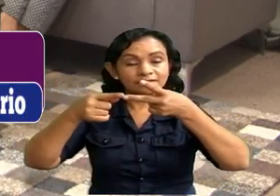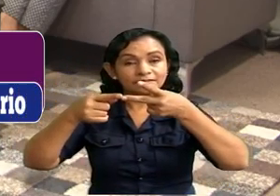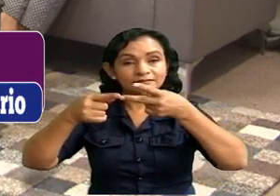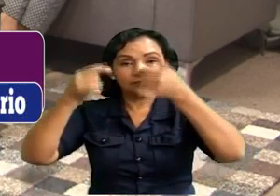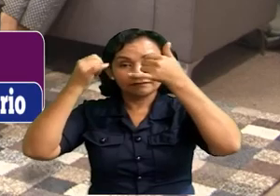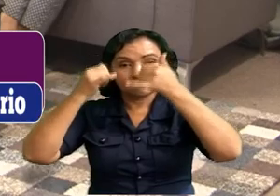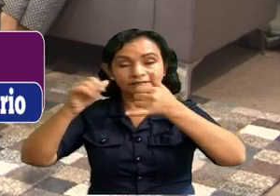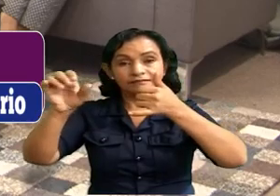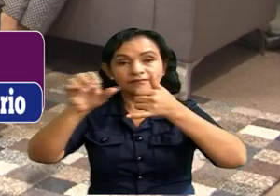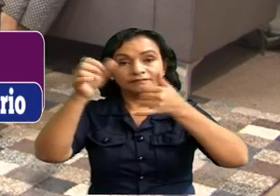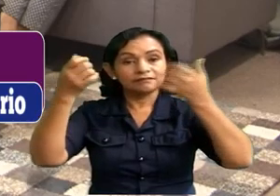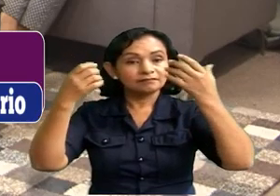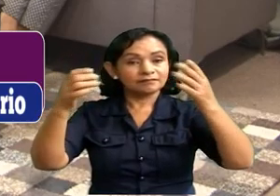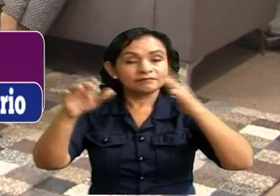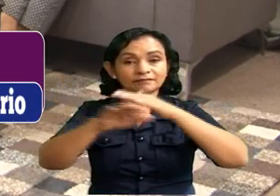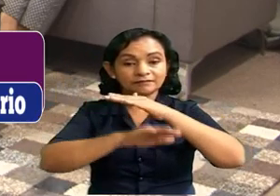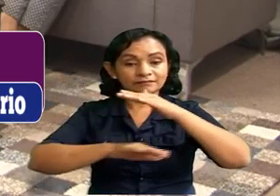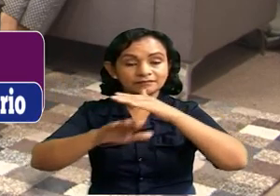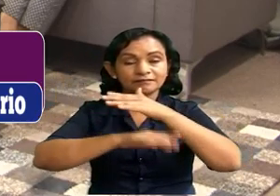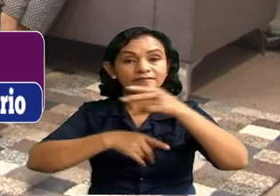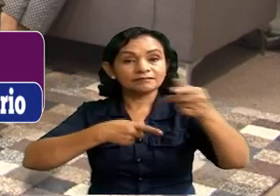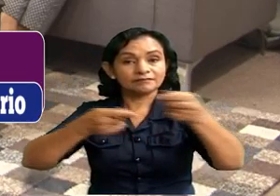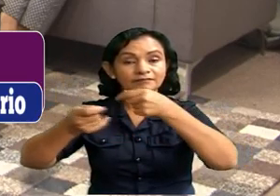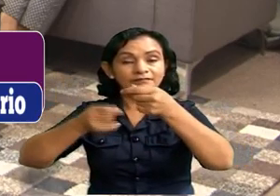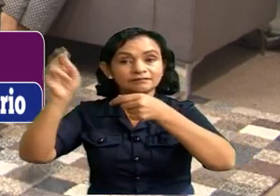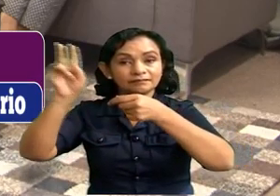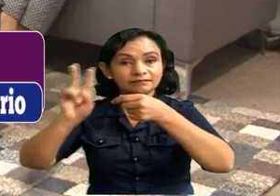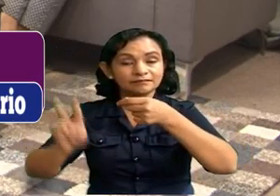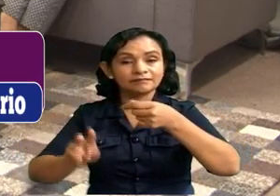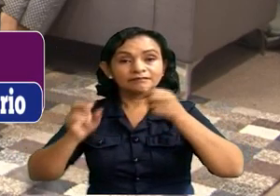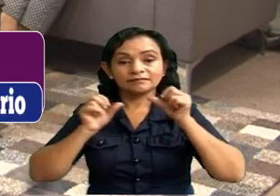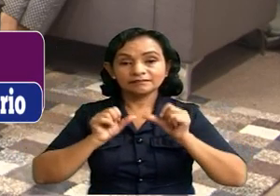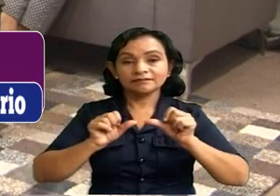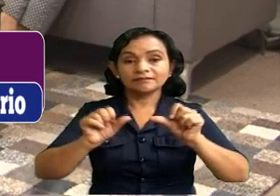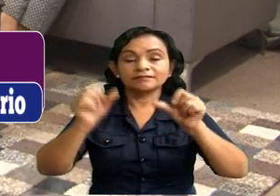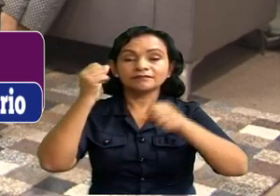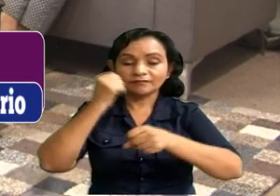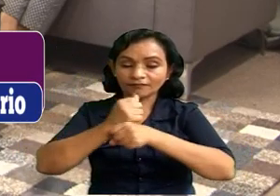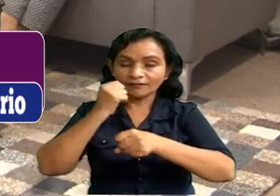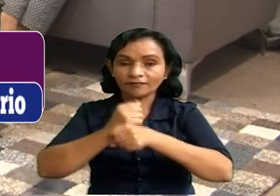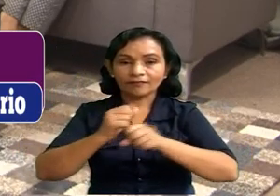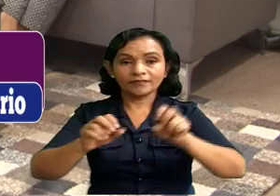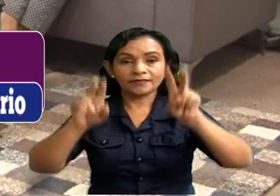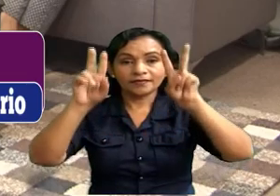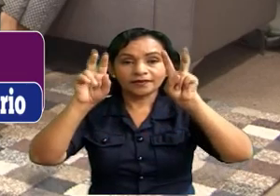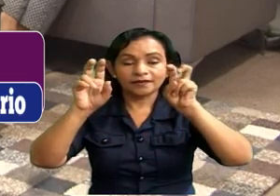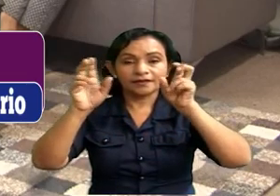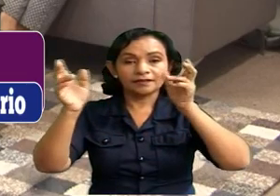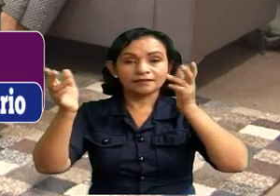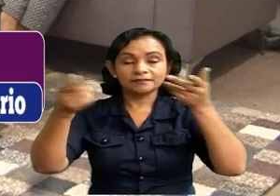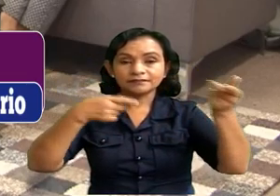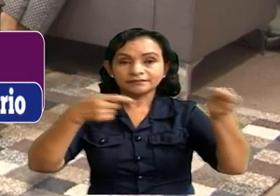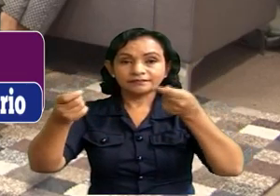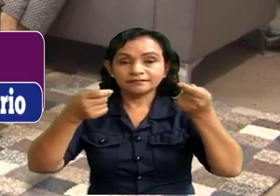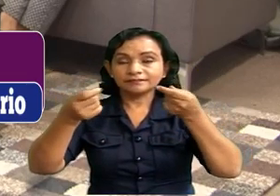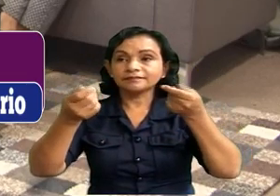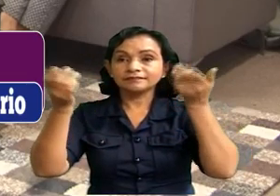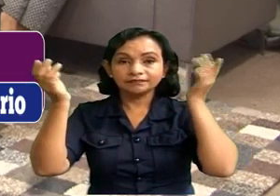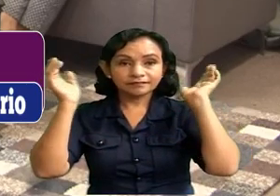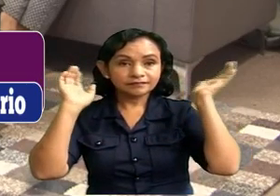otros productos básicos que se daban y se continúa trabajando en el tema del comercio. Entonces, este